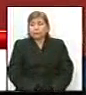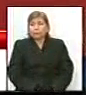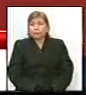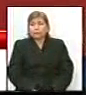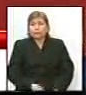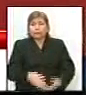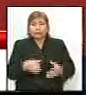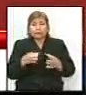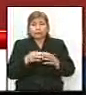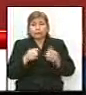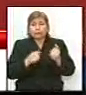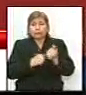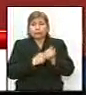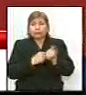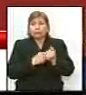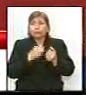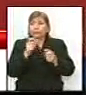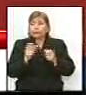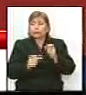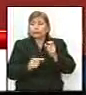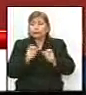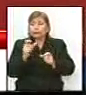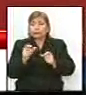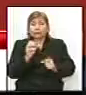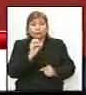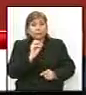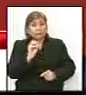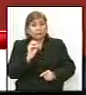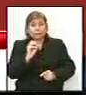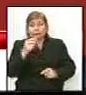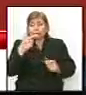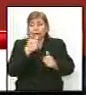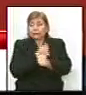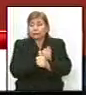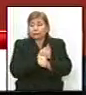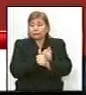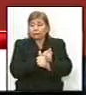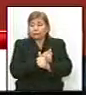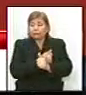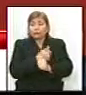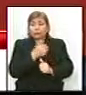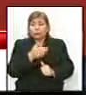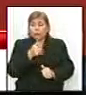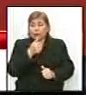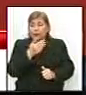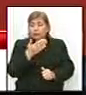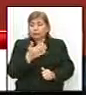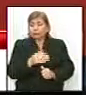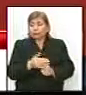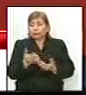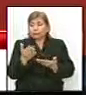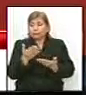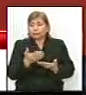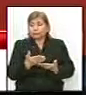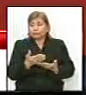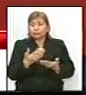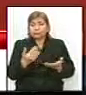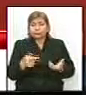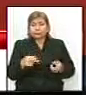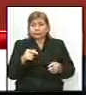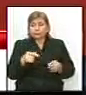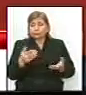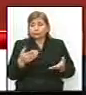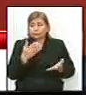Centro de Apoyo Ciudadano Ayacucho. Doctora, bienvenida. A ti siempre te